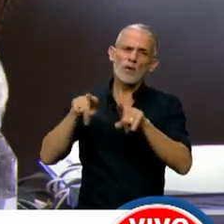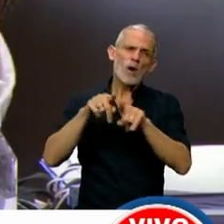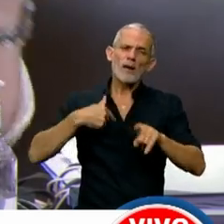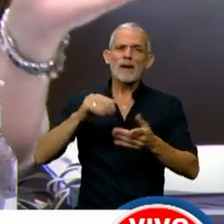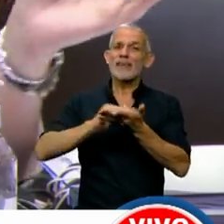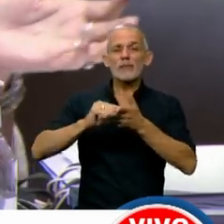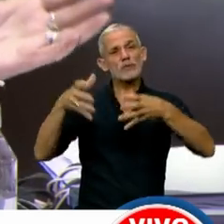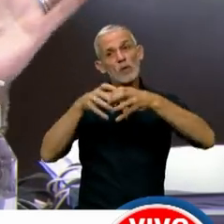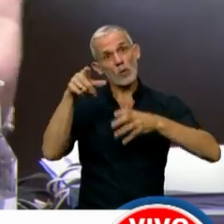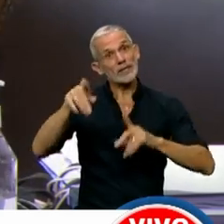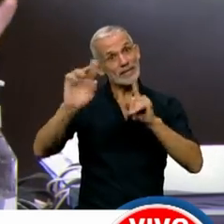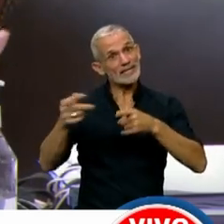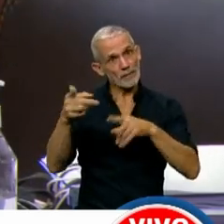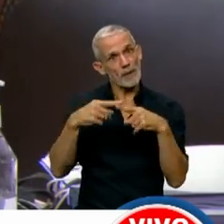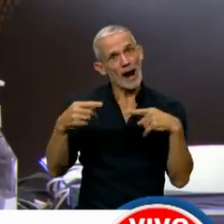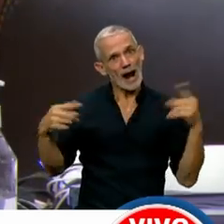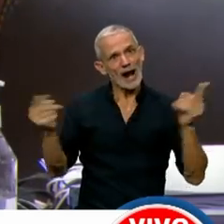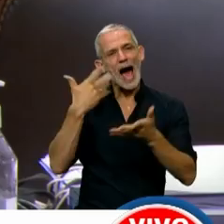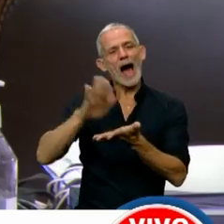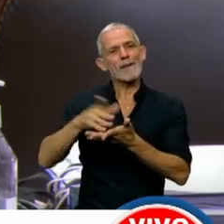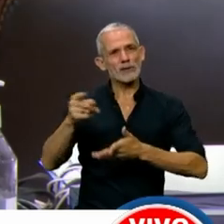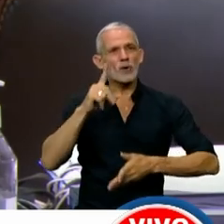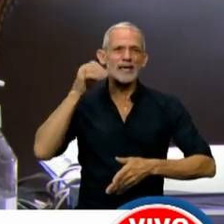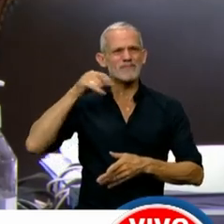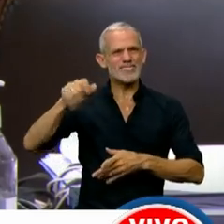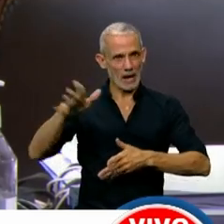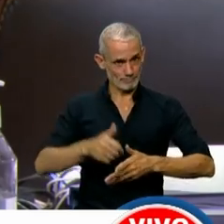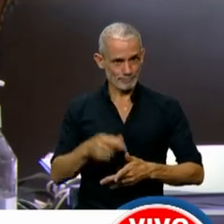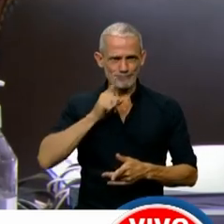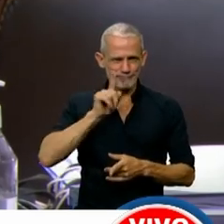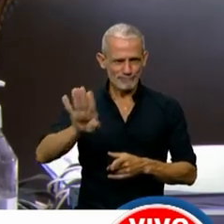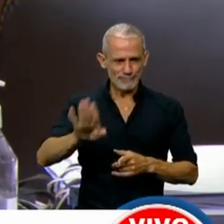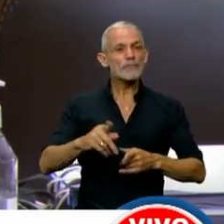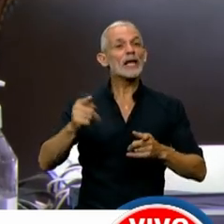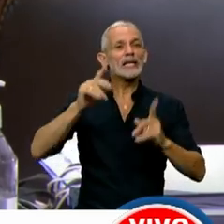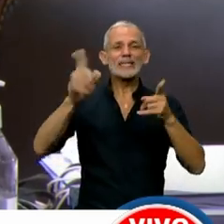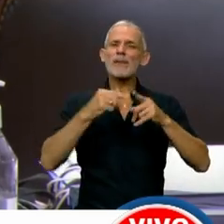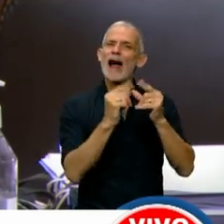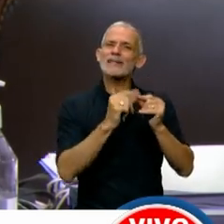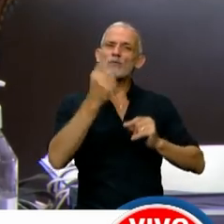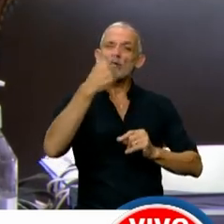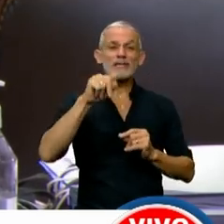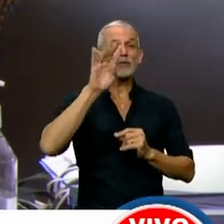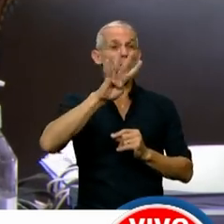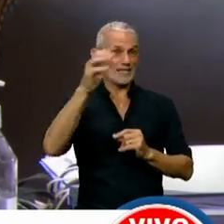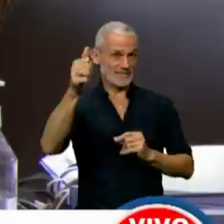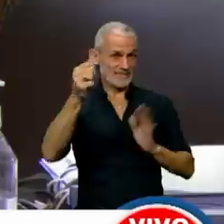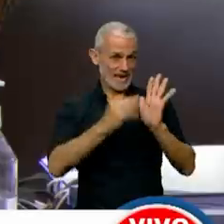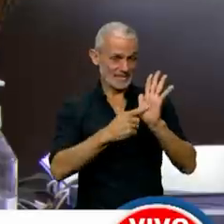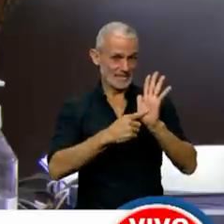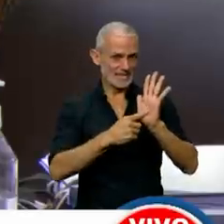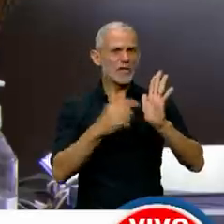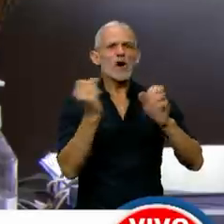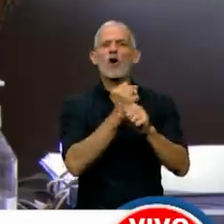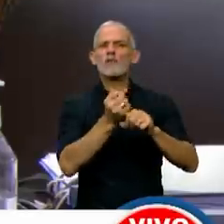es un lo que incluso usted que se extendió bastante hablando de hinchas quiero también recalcar el artículo 146 que